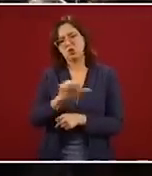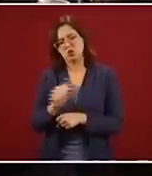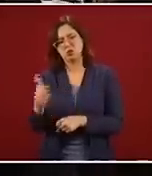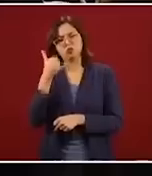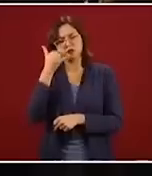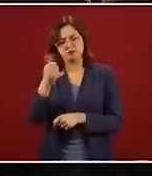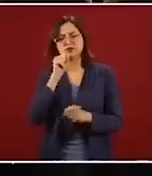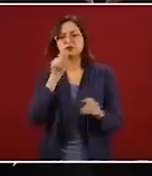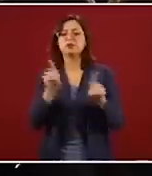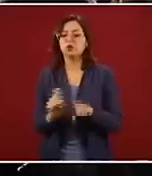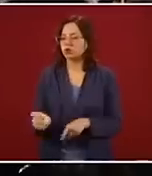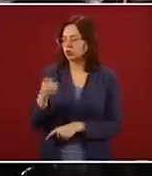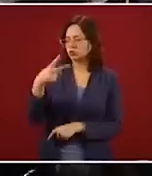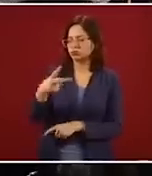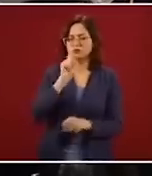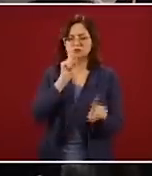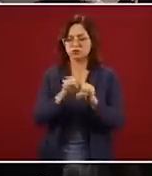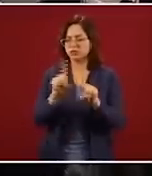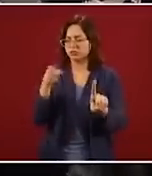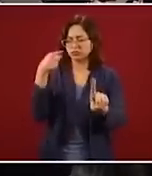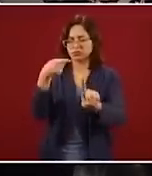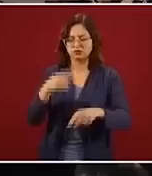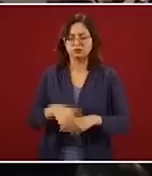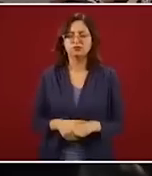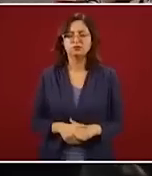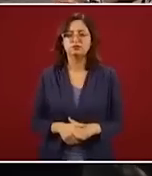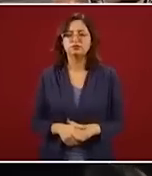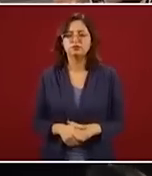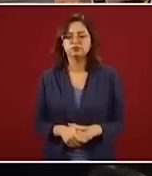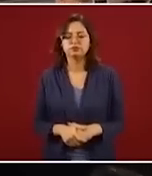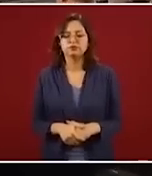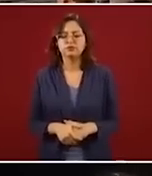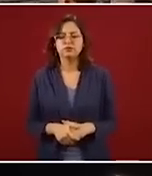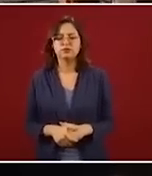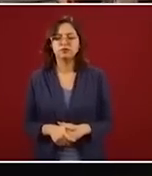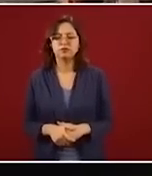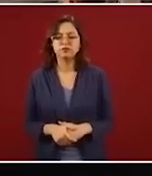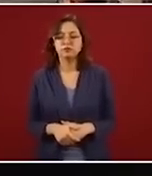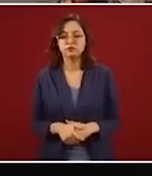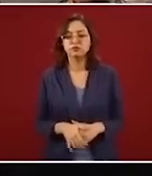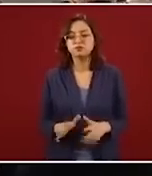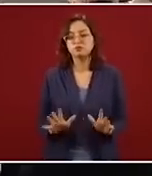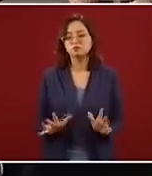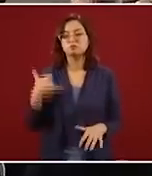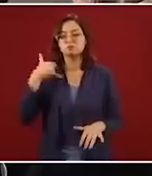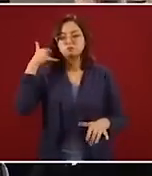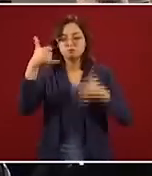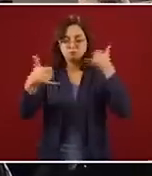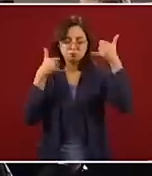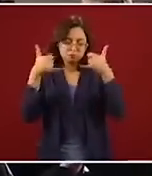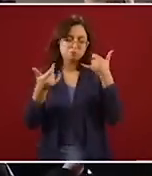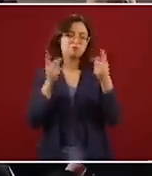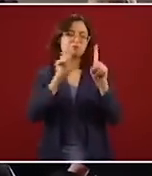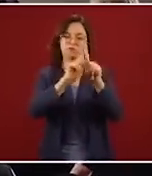presentar. Los dos son para el mismo propósito. Hemos tenido distintos tipos de llamadas.